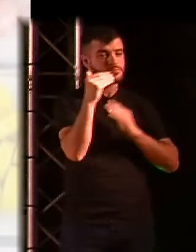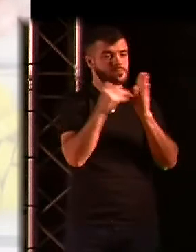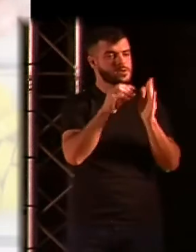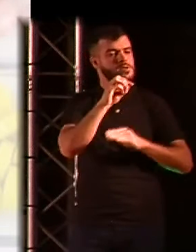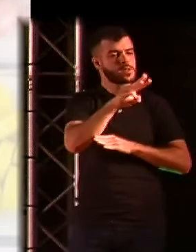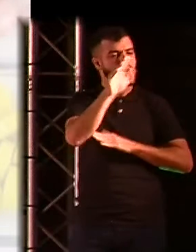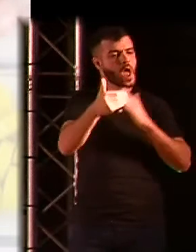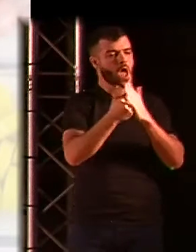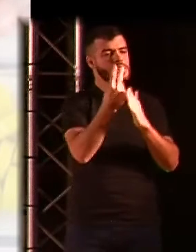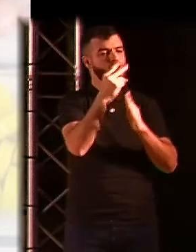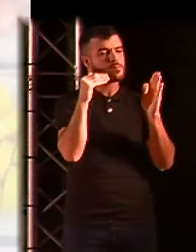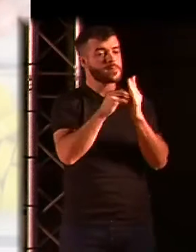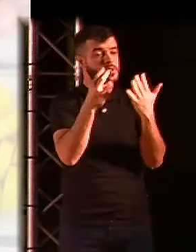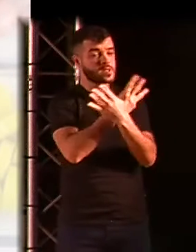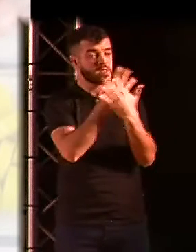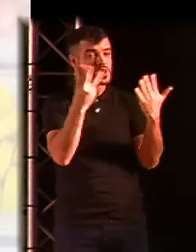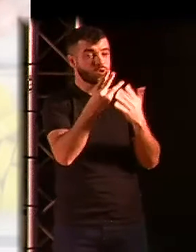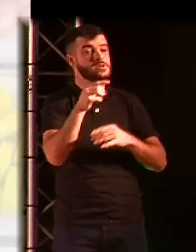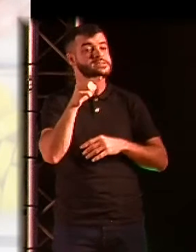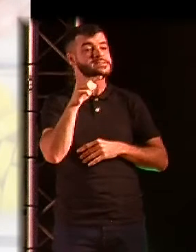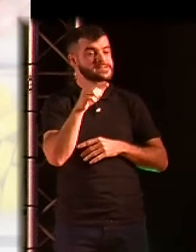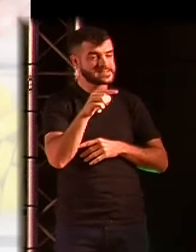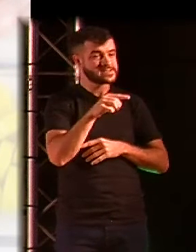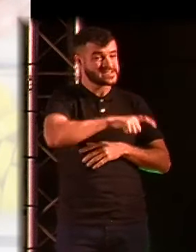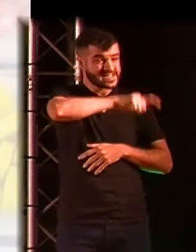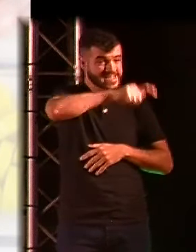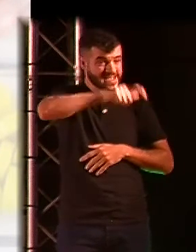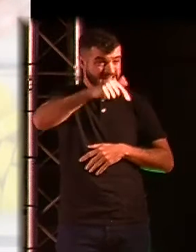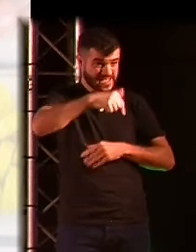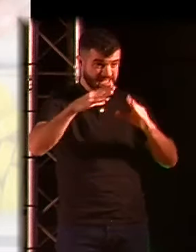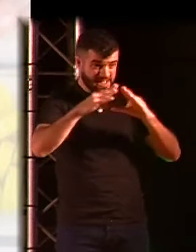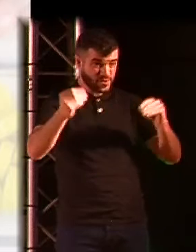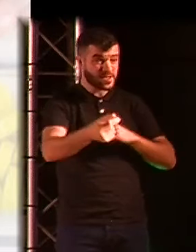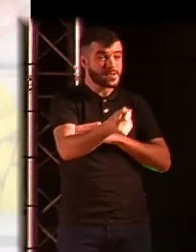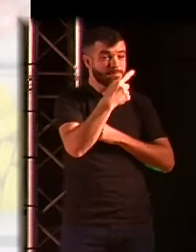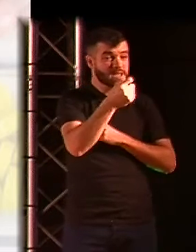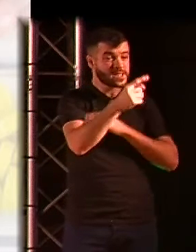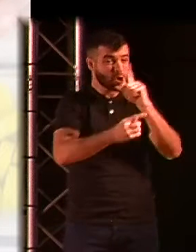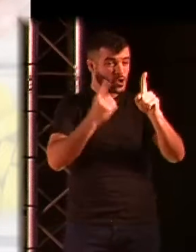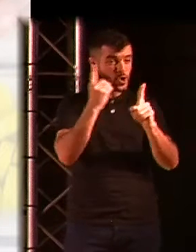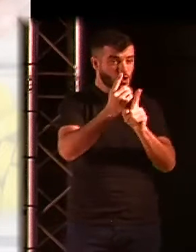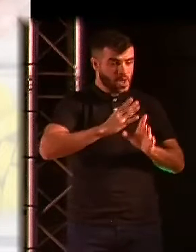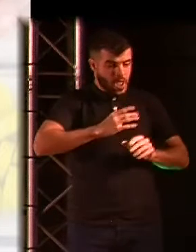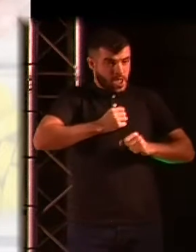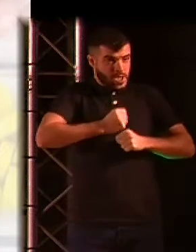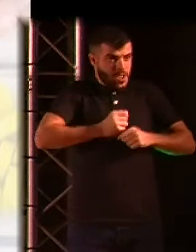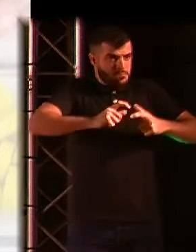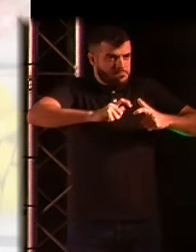al 2018 ha habido un aumento del consumo de benzodiazepina en Andalucía muy